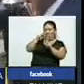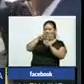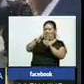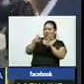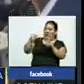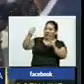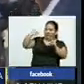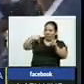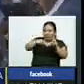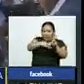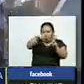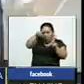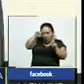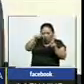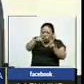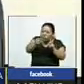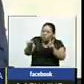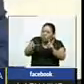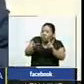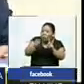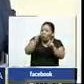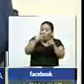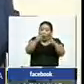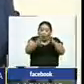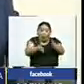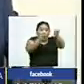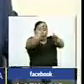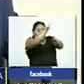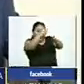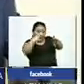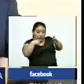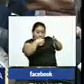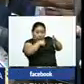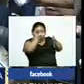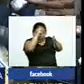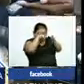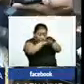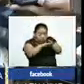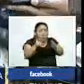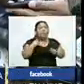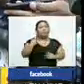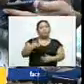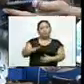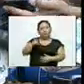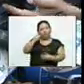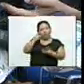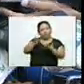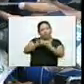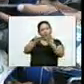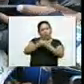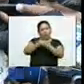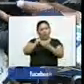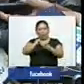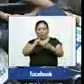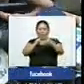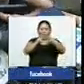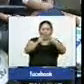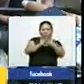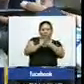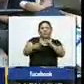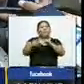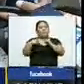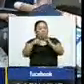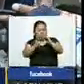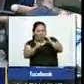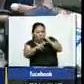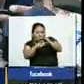anomalías que se estaban ejecutando al interior de la institución. Hemos encontrado niveles incluso de irregularidad y de corrupción